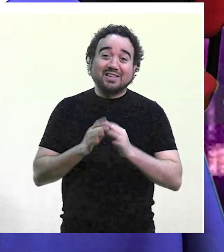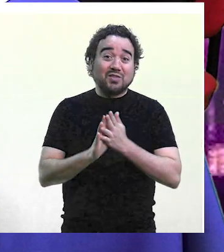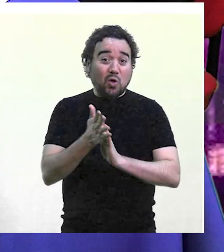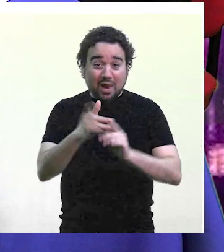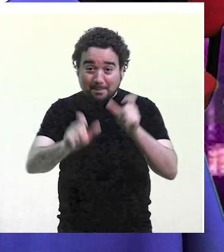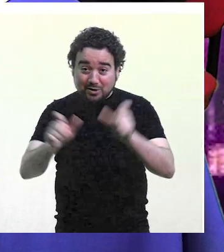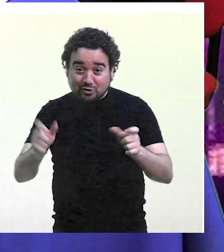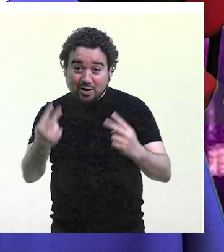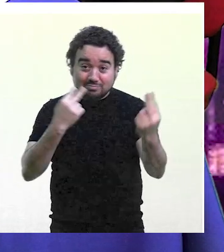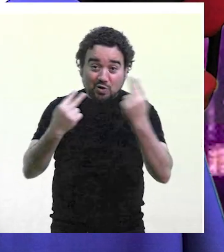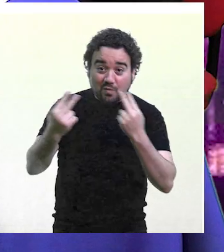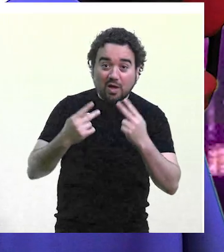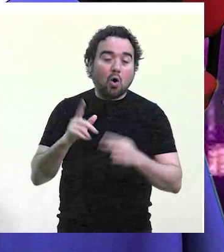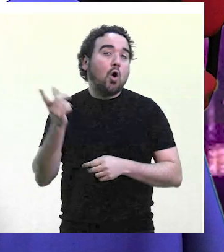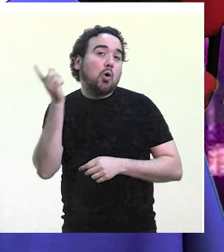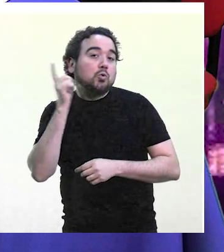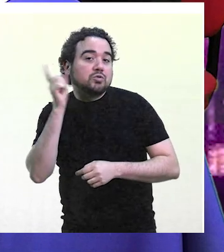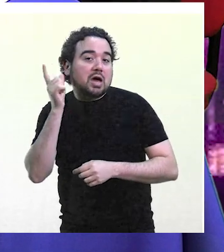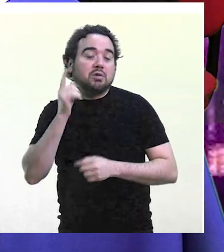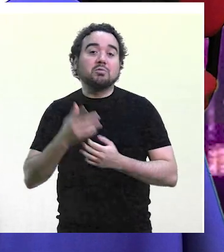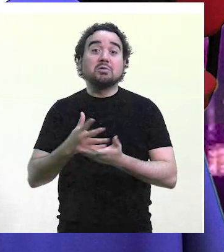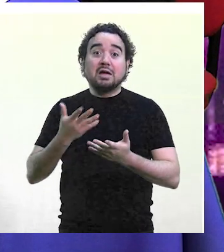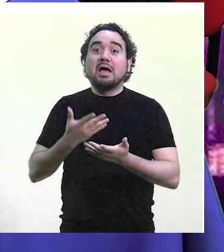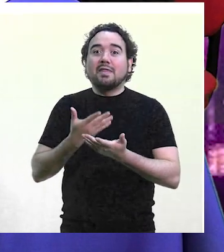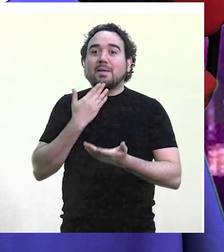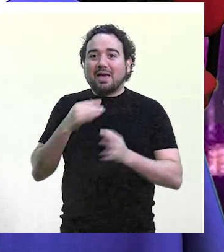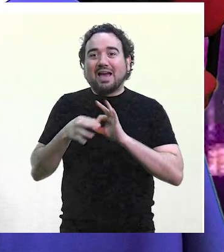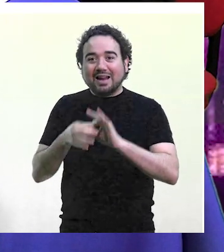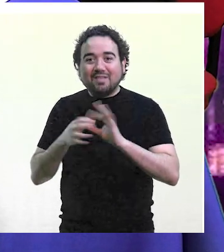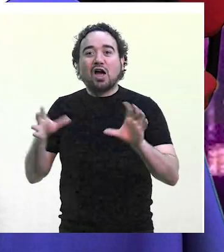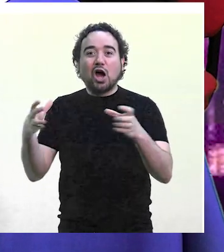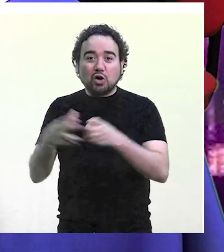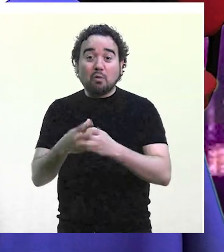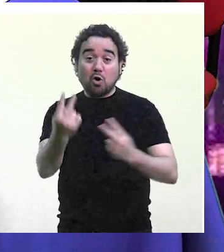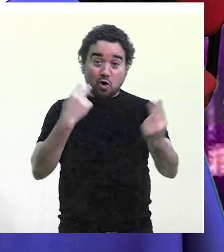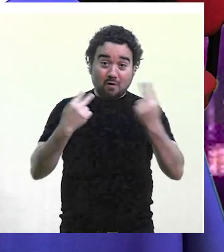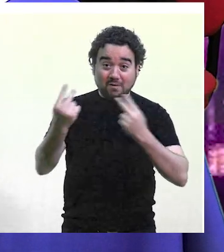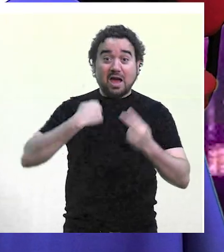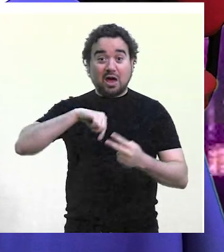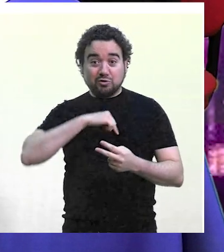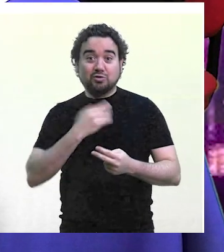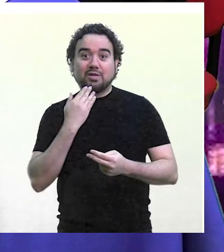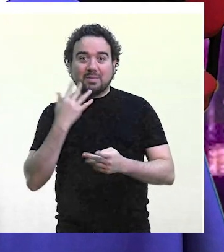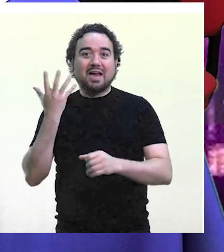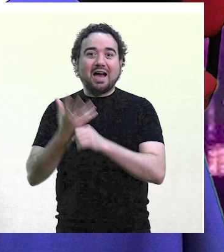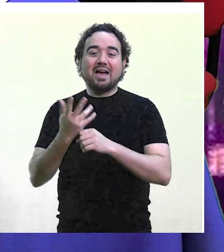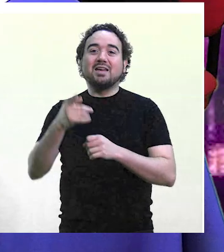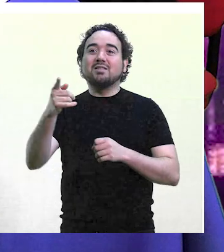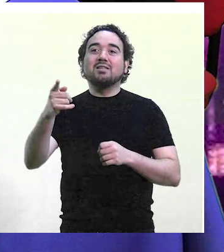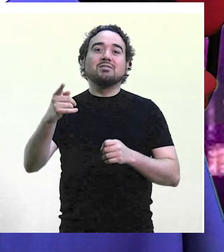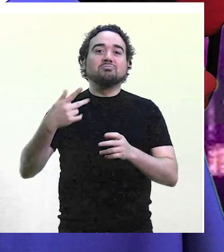sea para todos. Bueno, agradecemos a todas las personas que sintonizaron, escucharon este capítulo. También agradecemos al equipo que hace posible esto. Nos ven a nosotras,